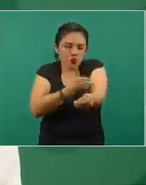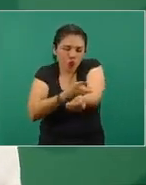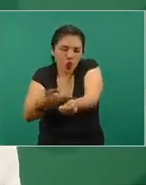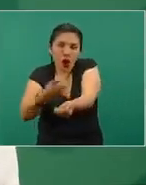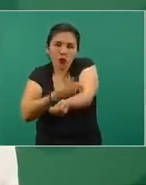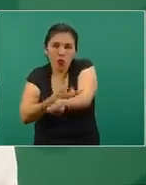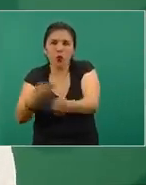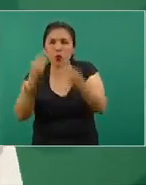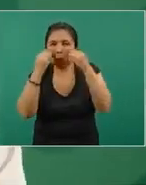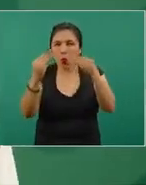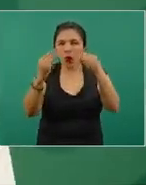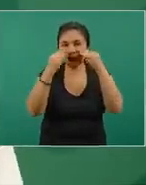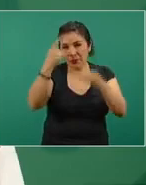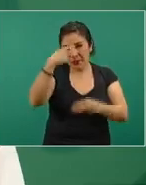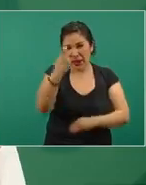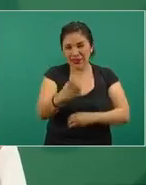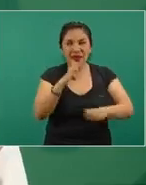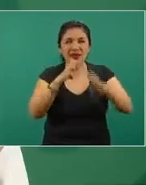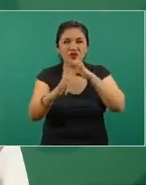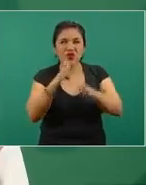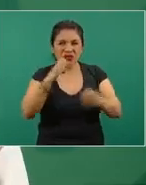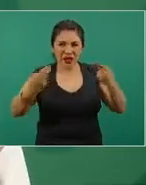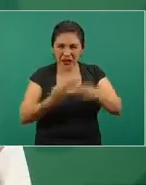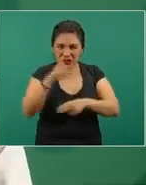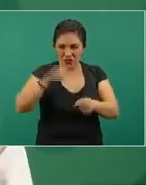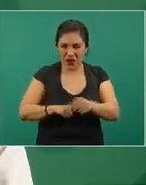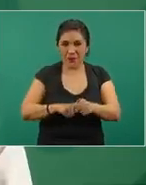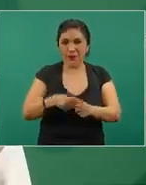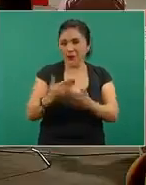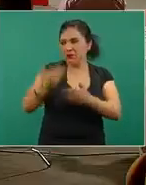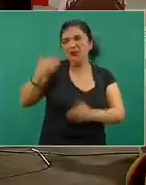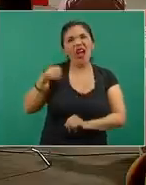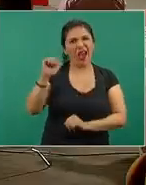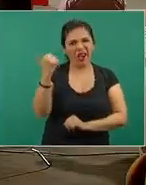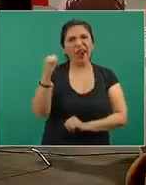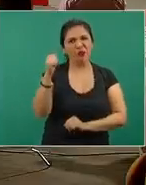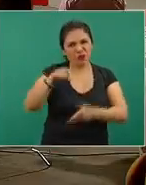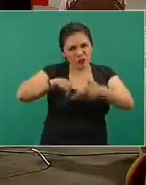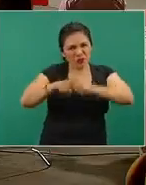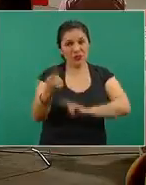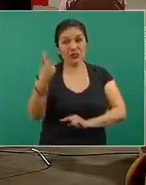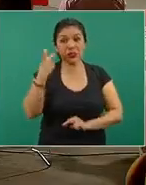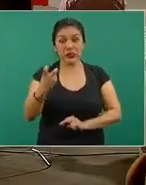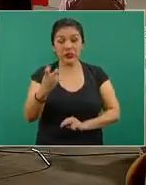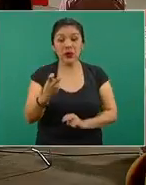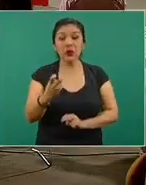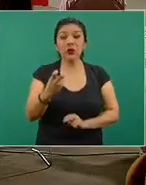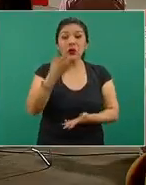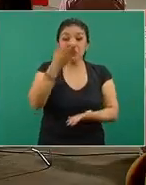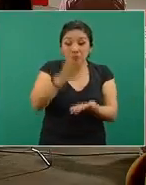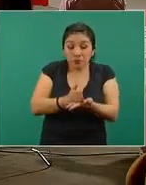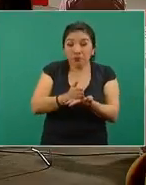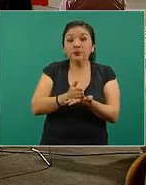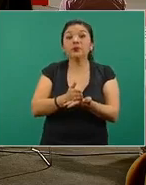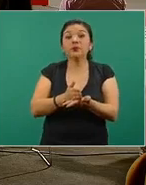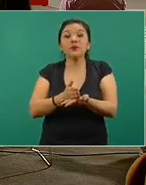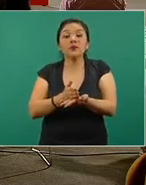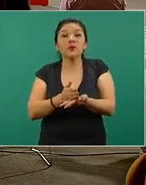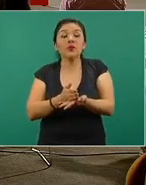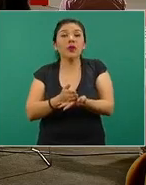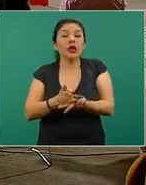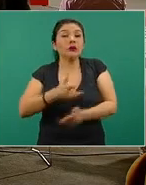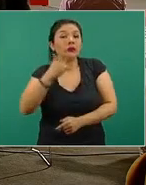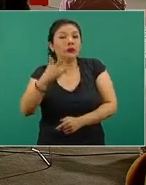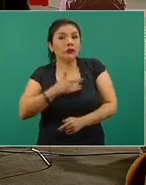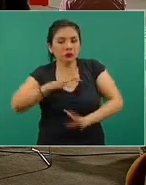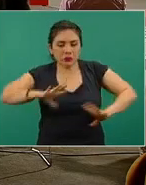la Encuesta Nacional de Salud y Nutrición, que fue en agosto, al inicio de agosto, la estimación